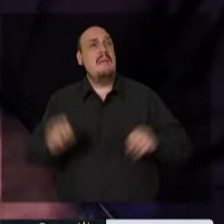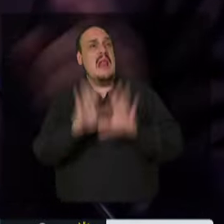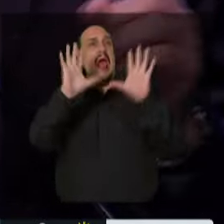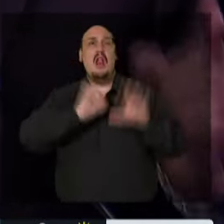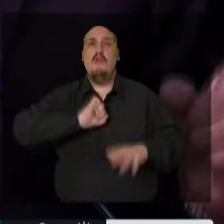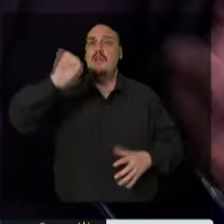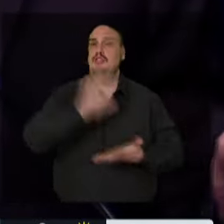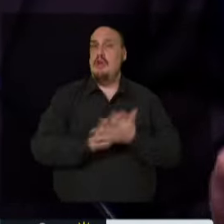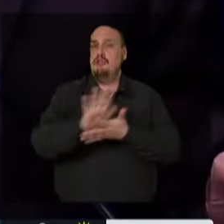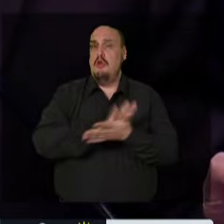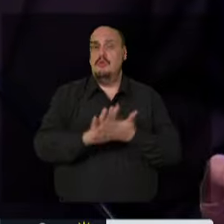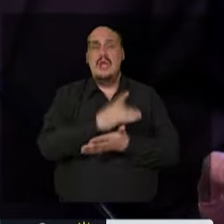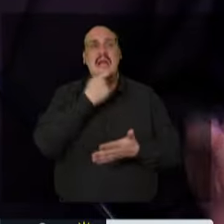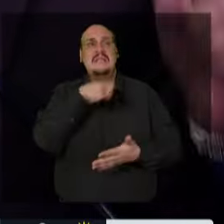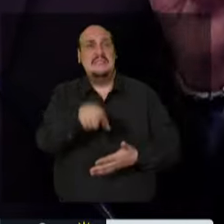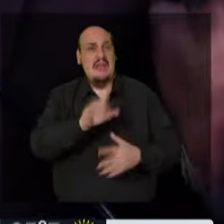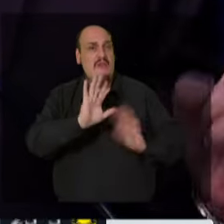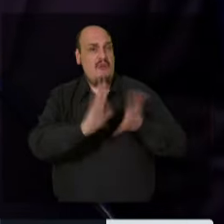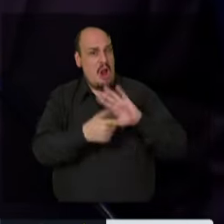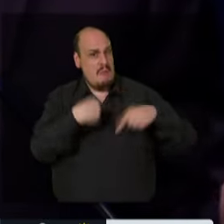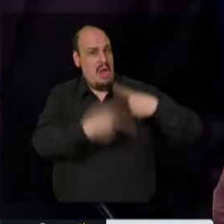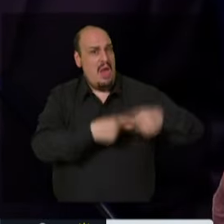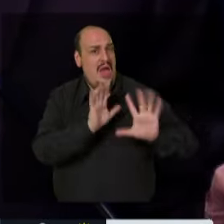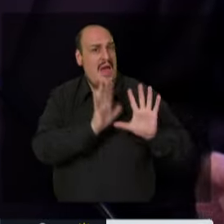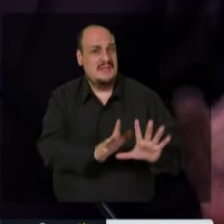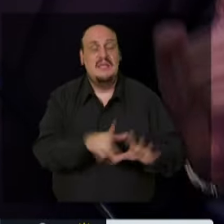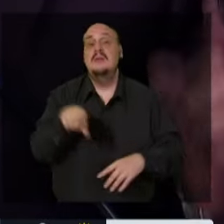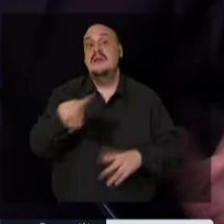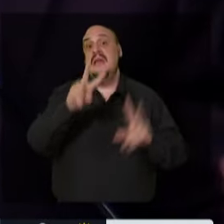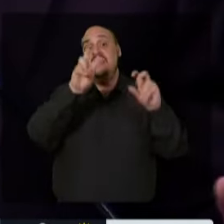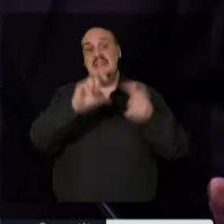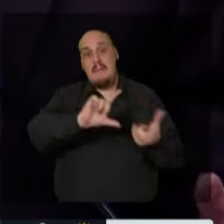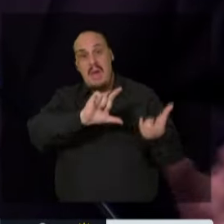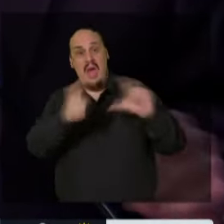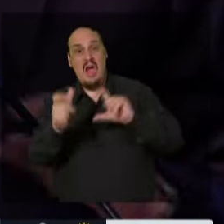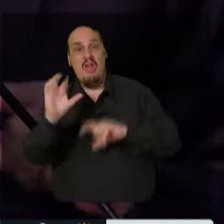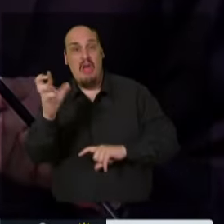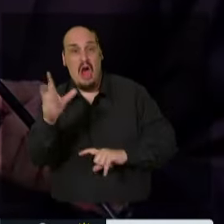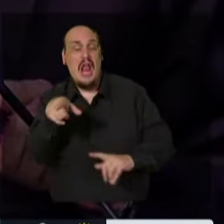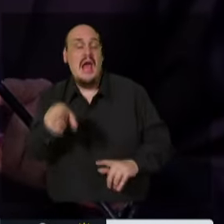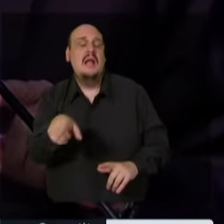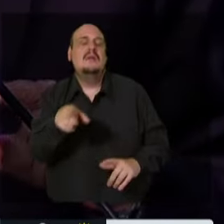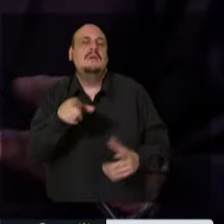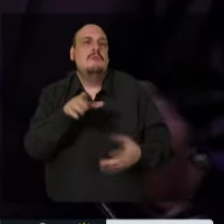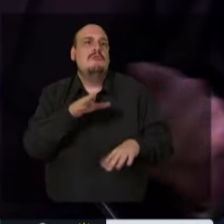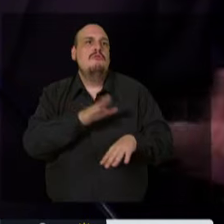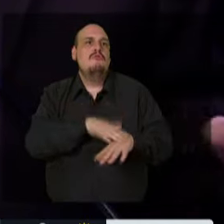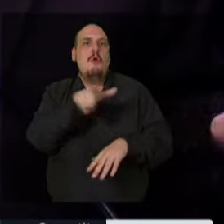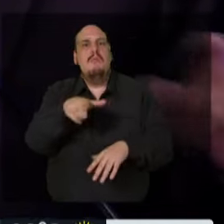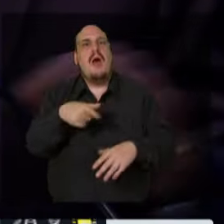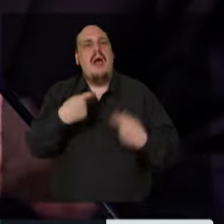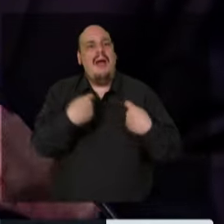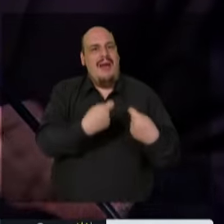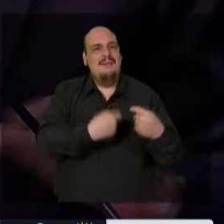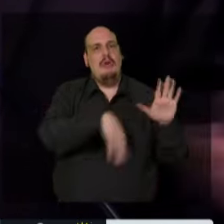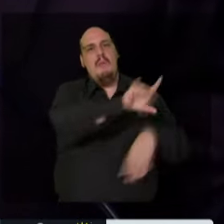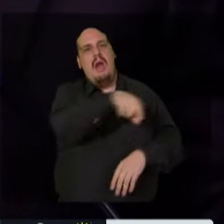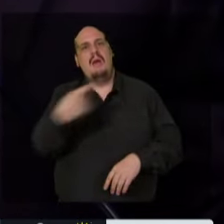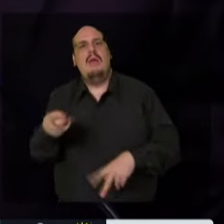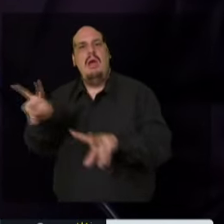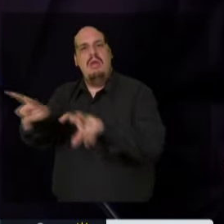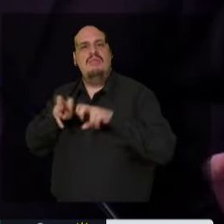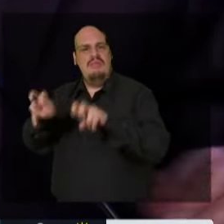inflación si sigue el déficit fiscal. La propia convertibilidad estalló fundamentalmente porque tuvo déficit fiscal durante